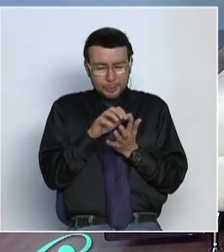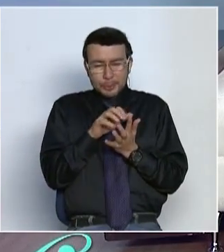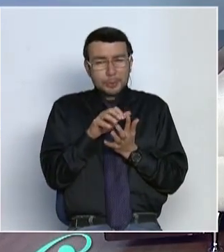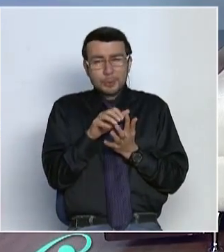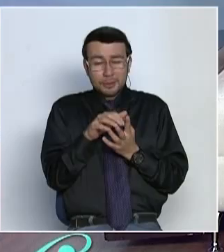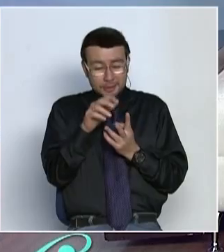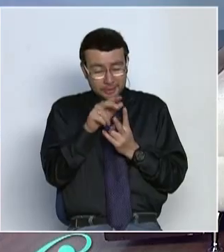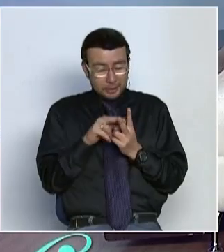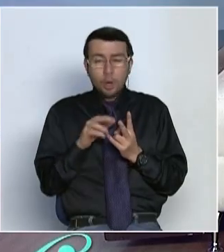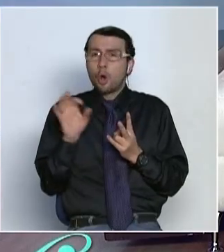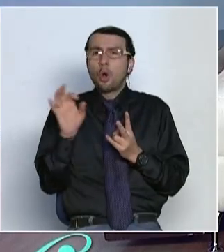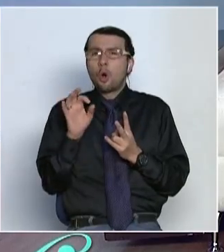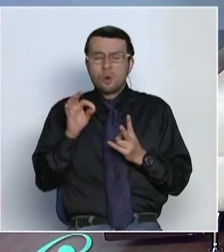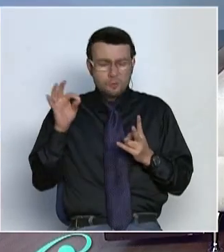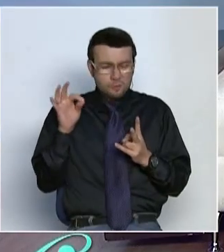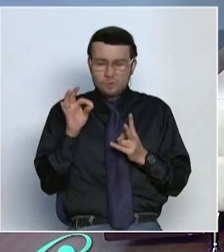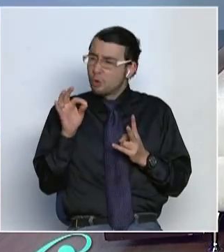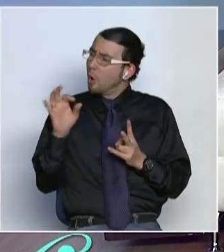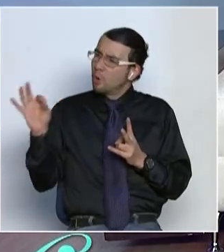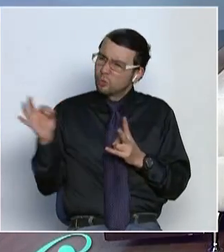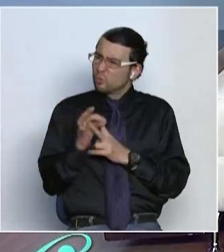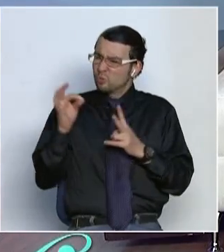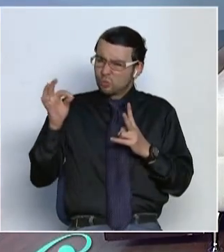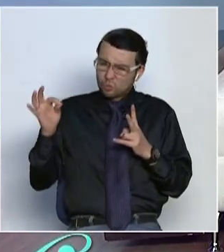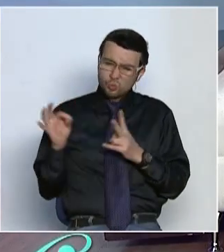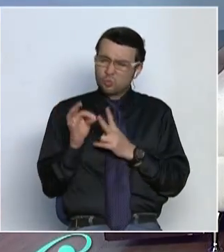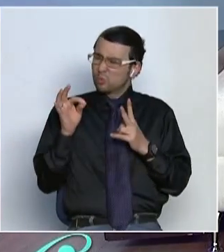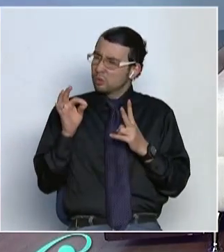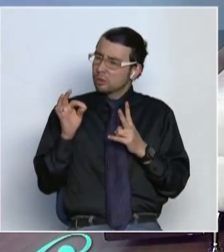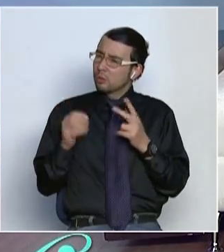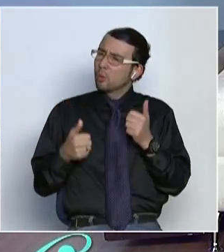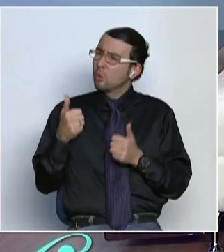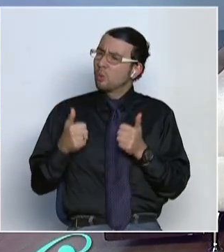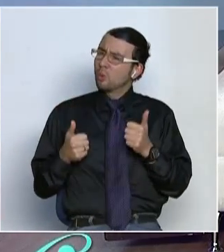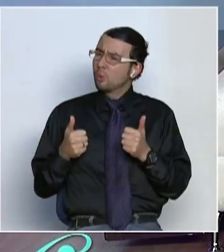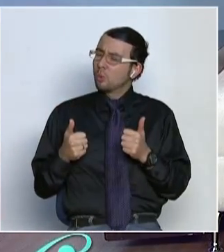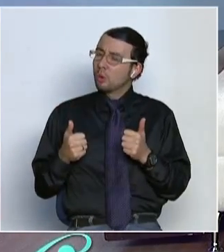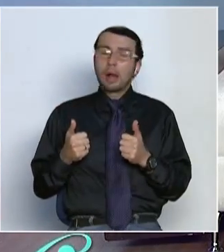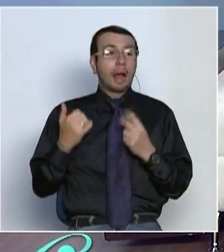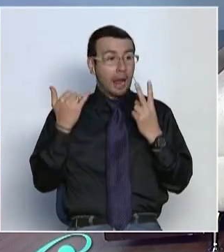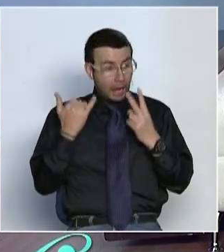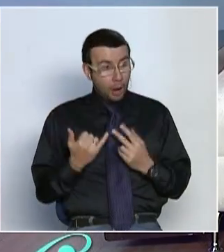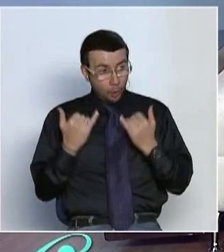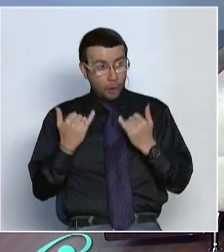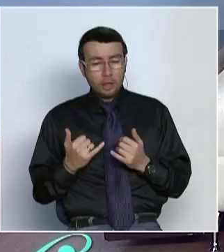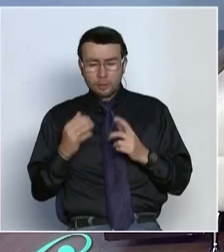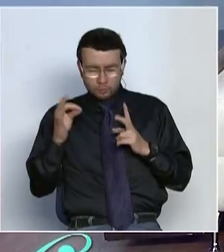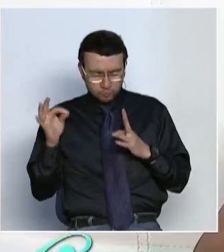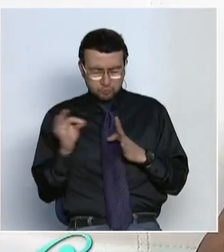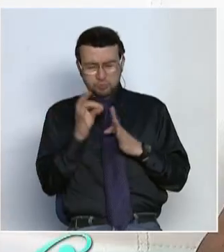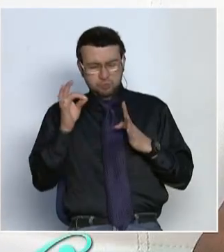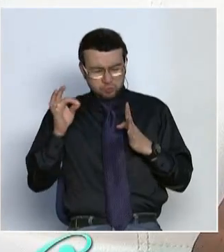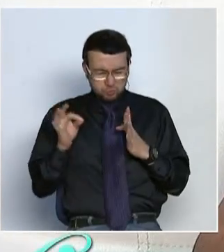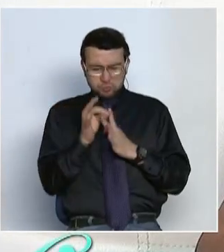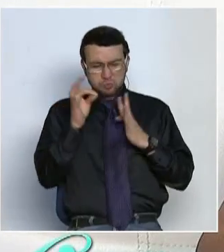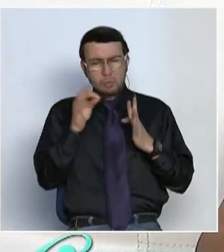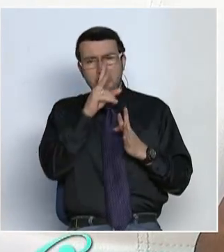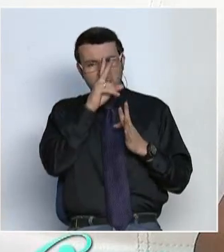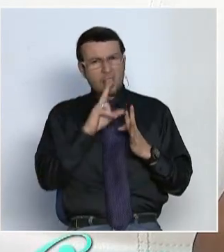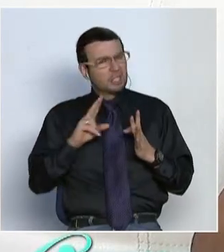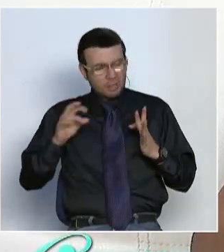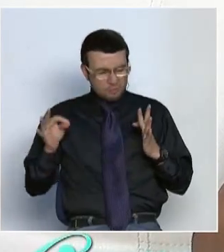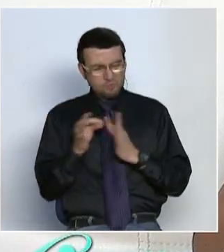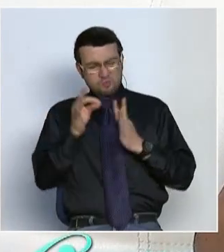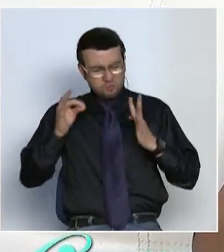muy ¿O horrible. chuzones como si tuviera alfileres? Ahora me dan los chuzones, Ajá. porque de momento